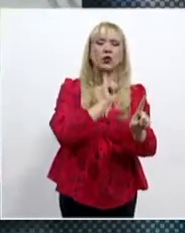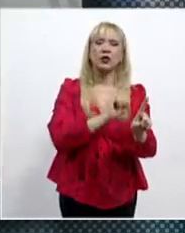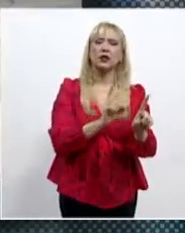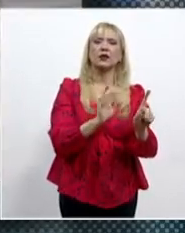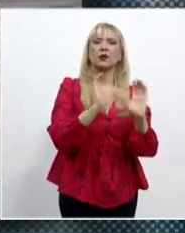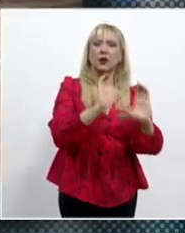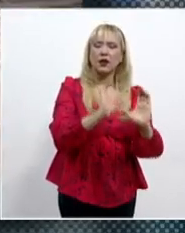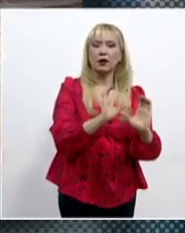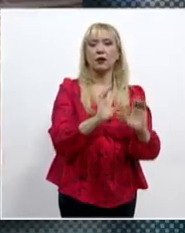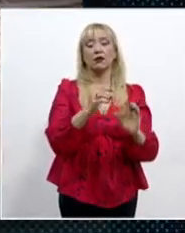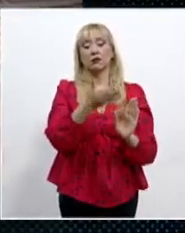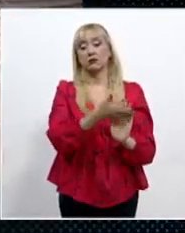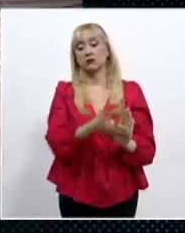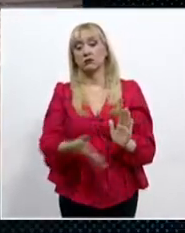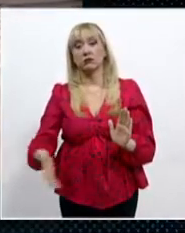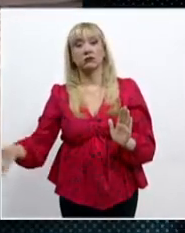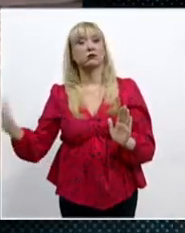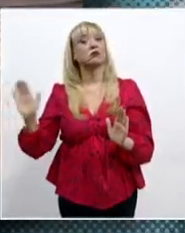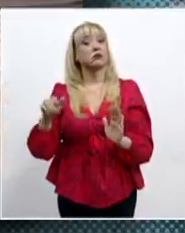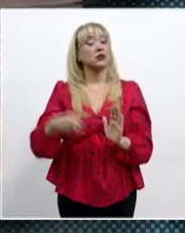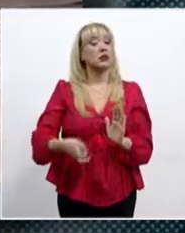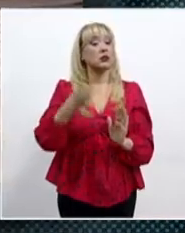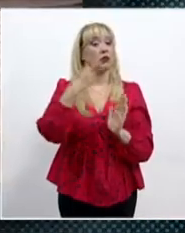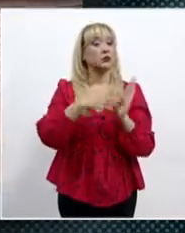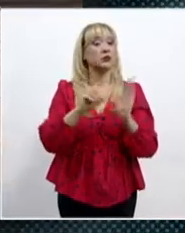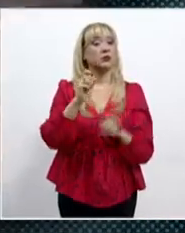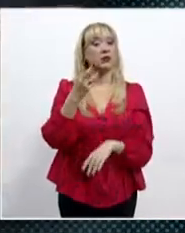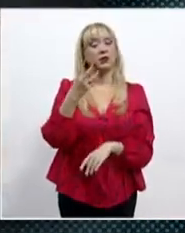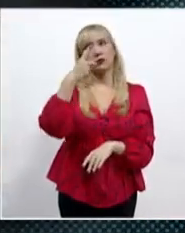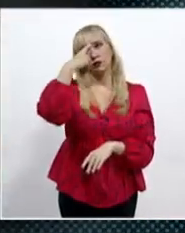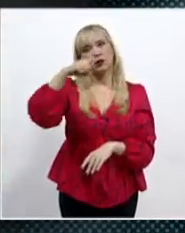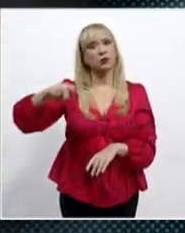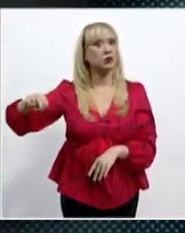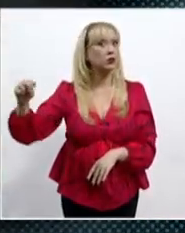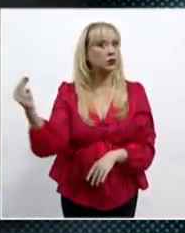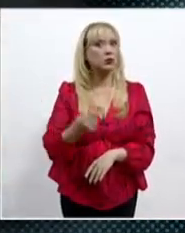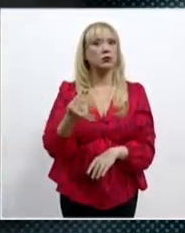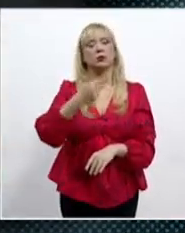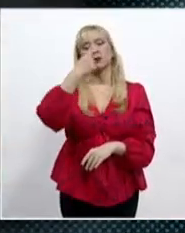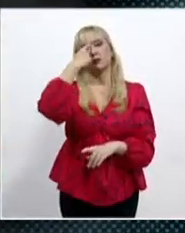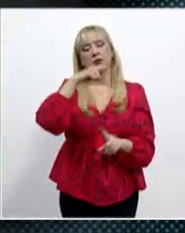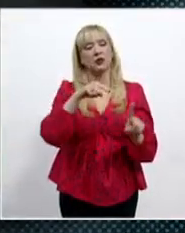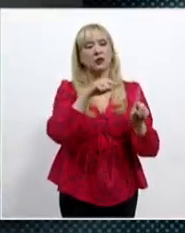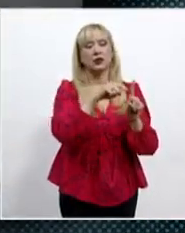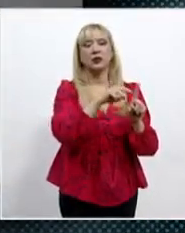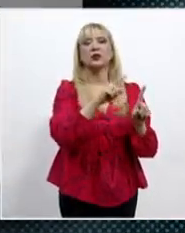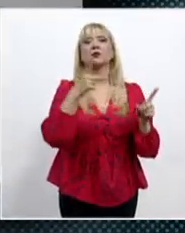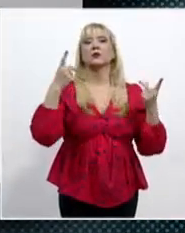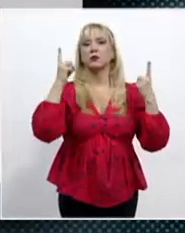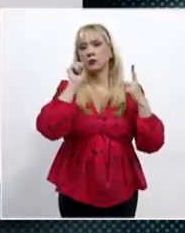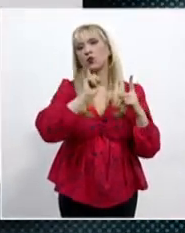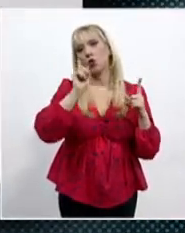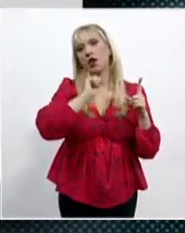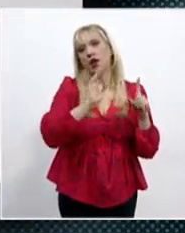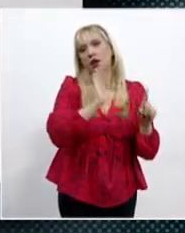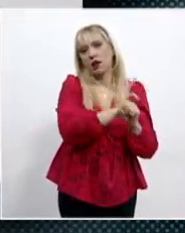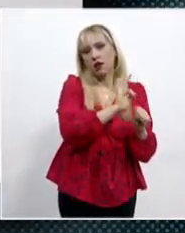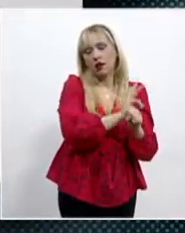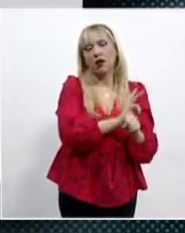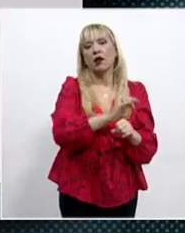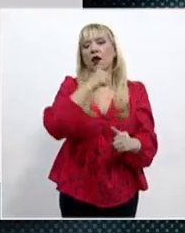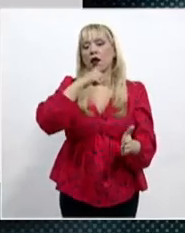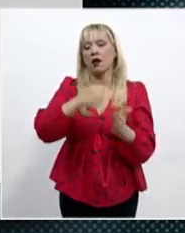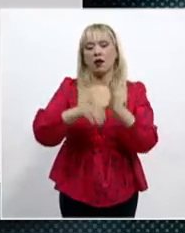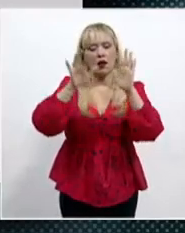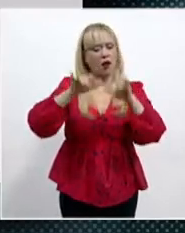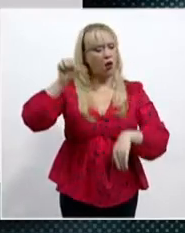va del año. Estas medidas son de aplicación urgente en función del interés superior de la víctima y se otorgan de oficio